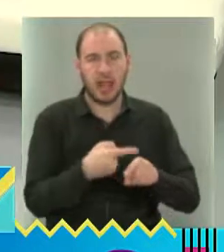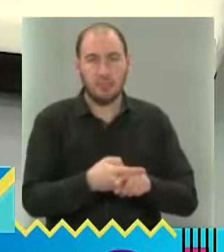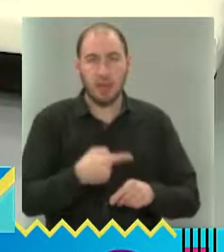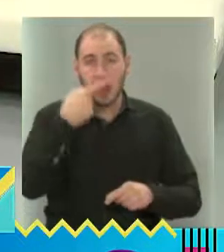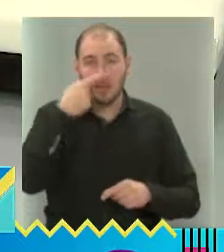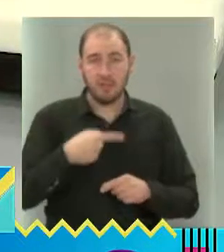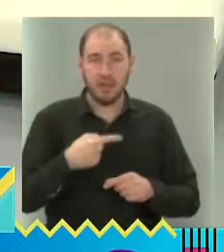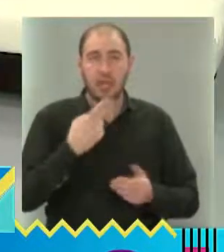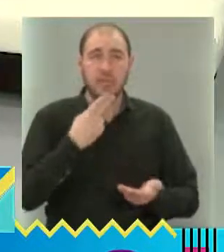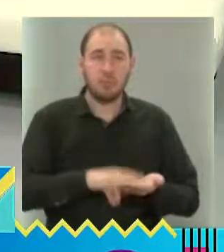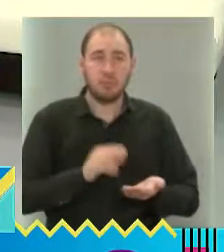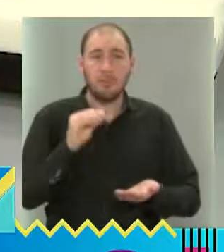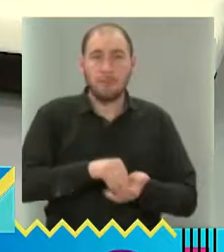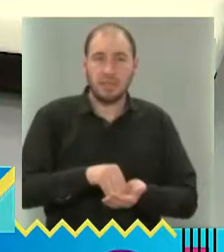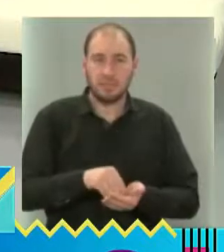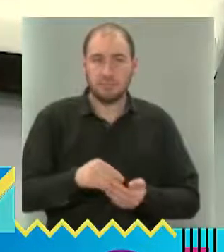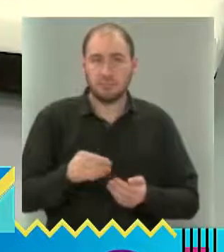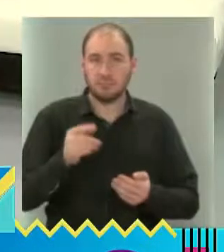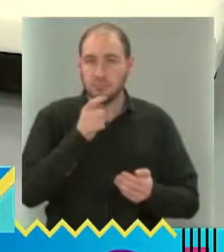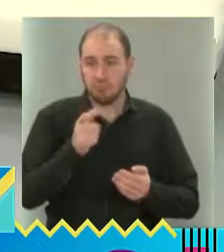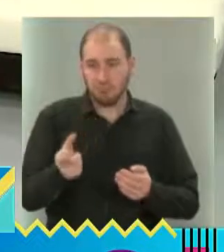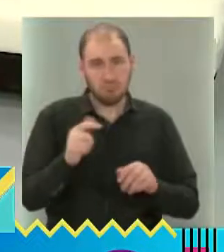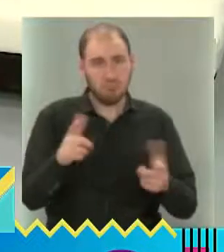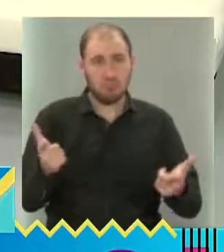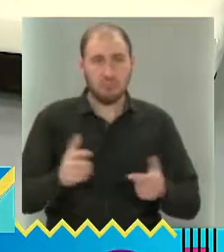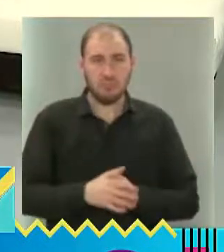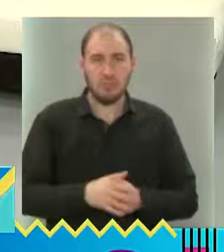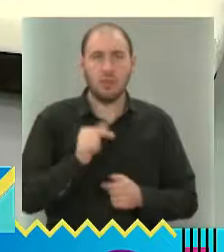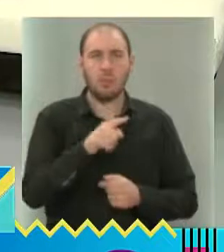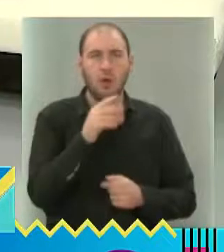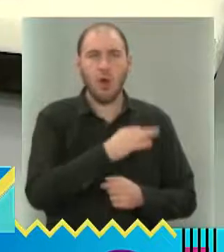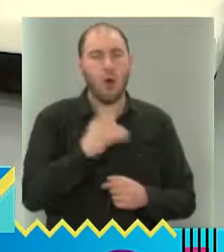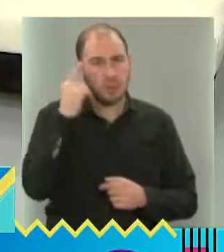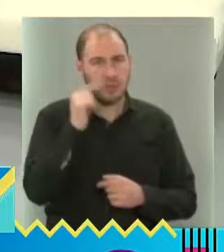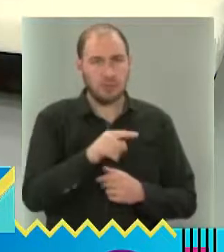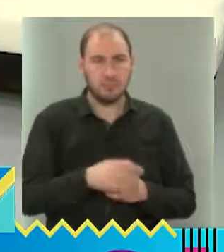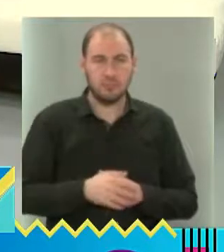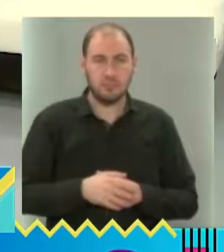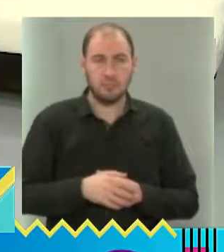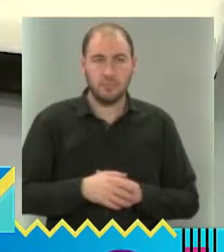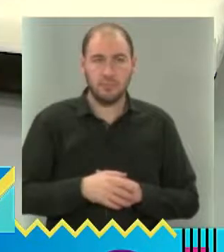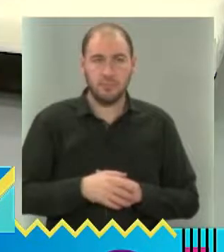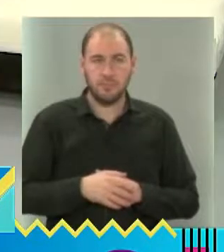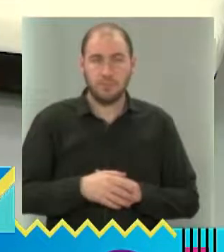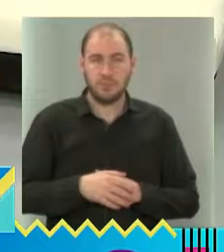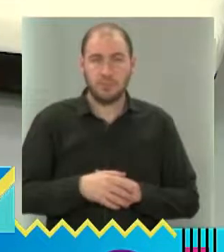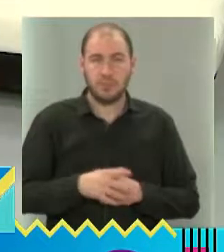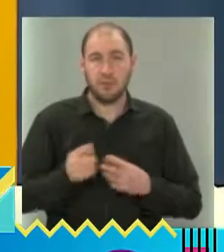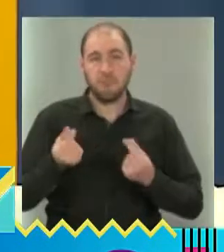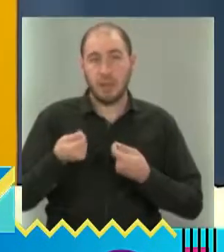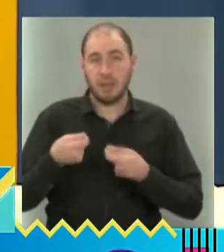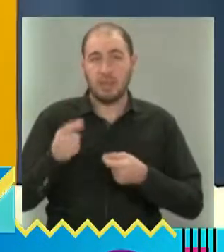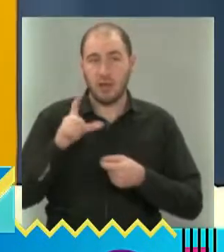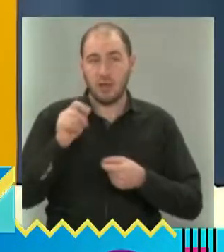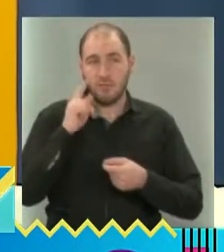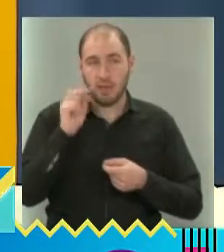terminaba siendo un impuesto más y no había tal respuesta hacia ellos. ¿Qué opinión te merece eso? No, los fondos para la COVIAR, si bien